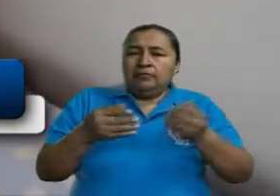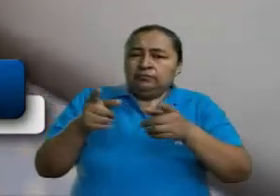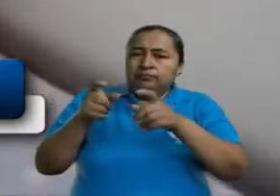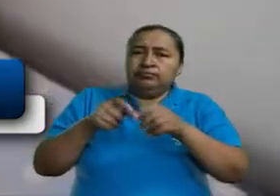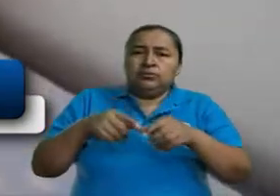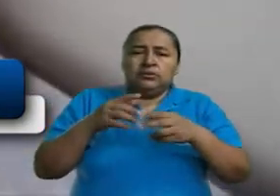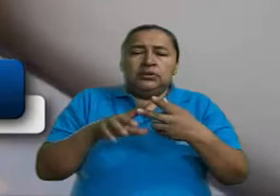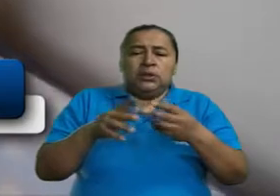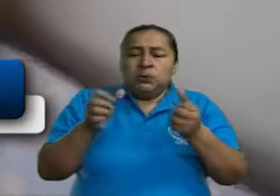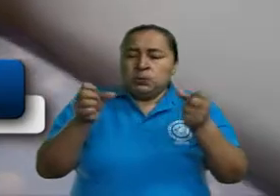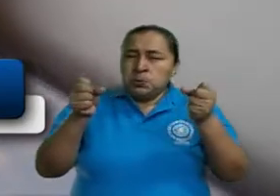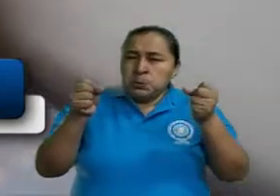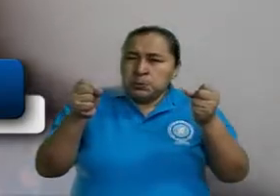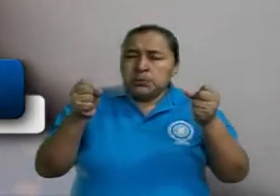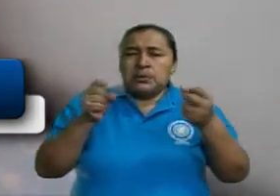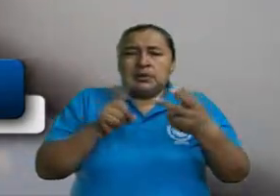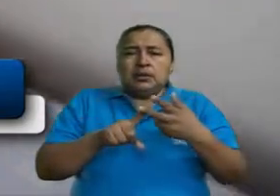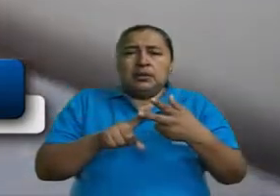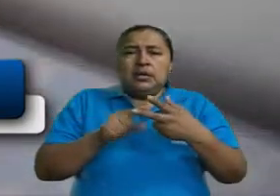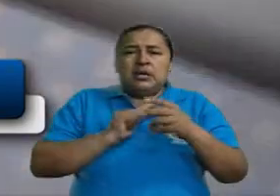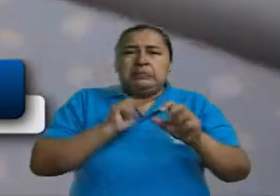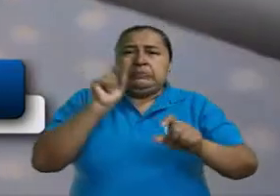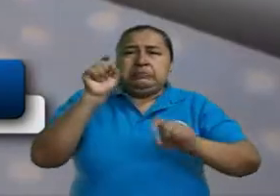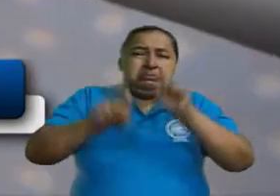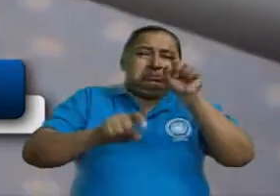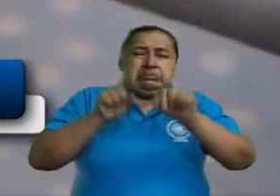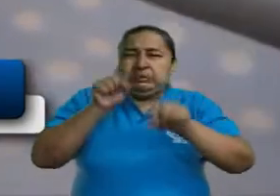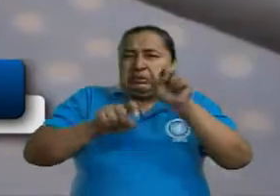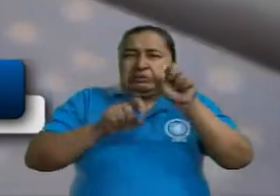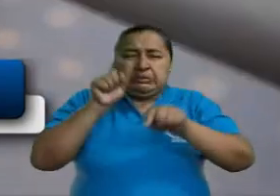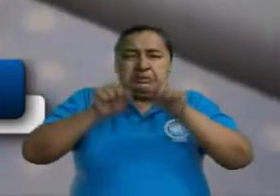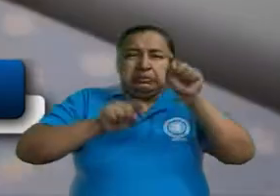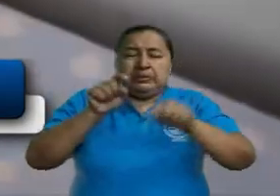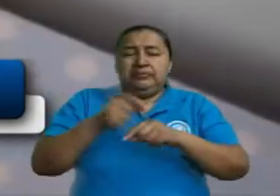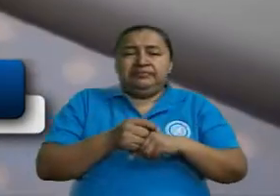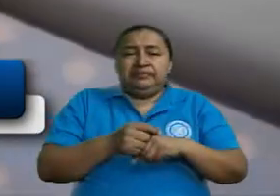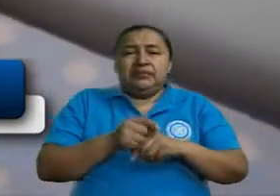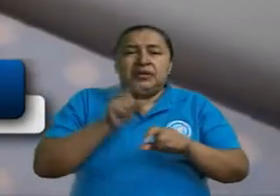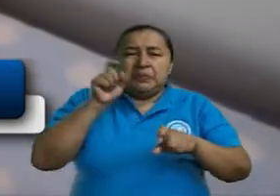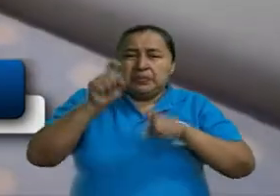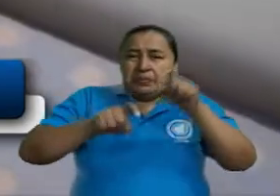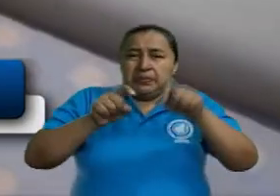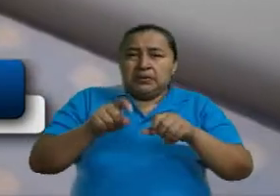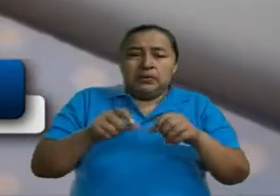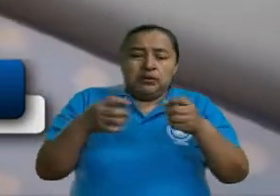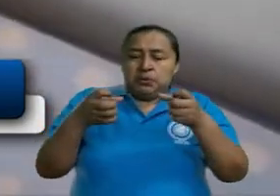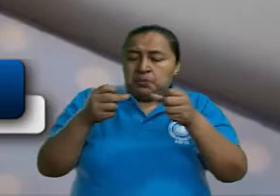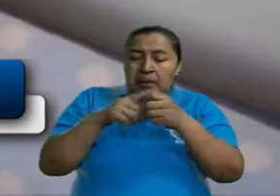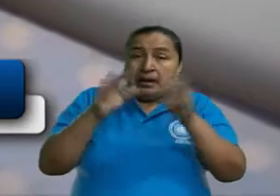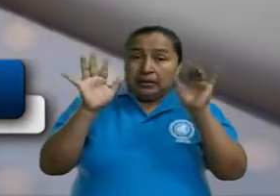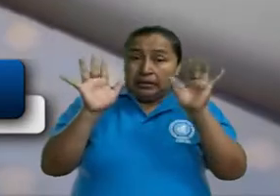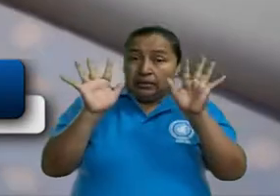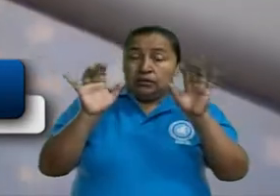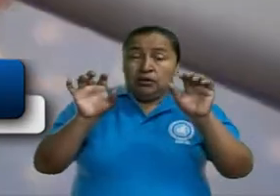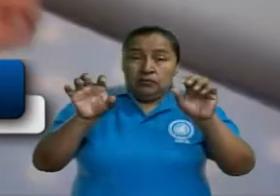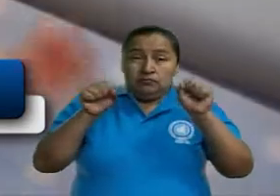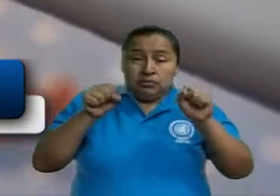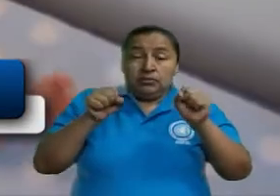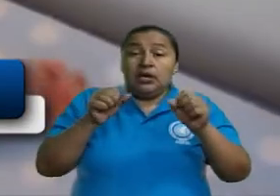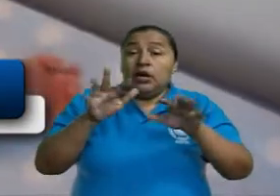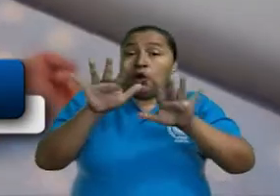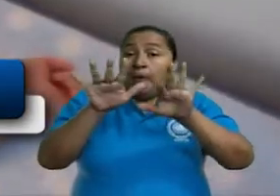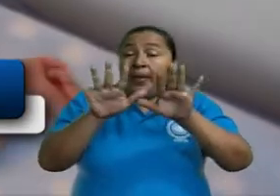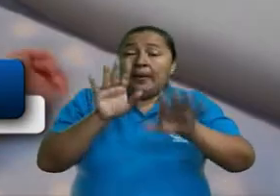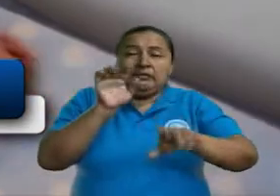los puños apretados y el pataleo que hacen los bebés. Exacto. Empuñan su manita y patalean cuando